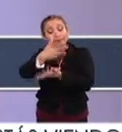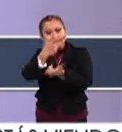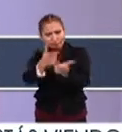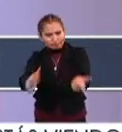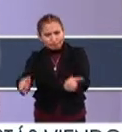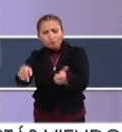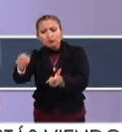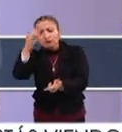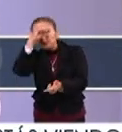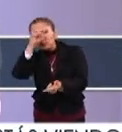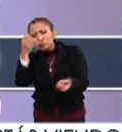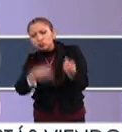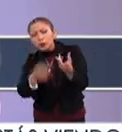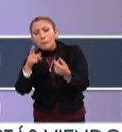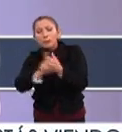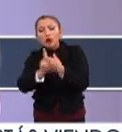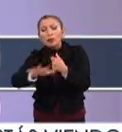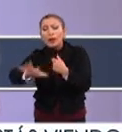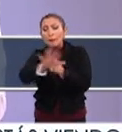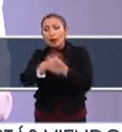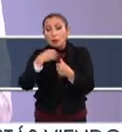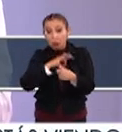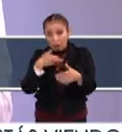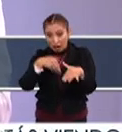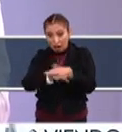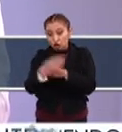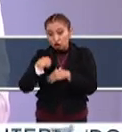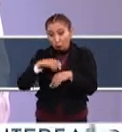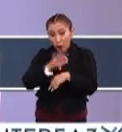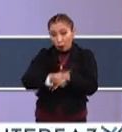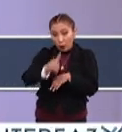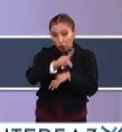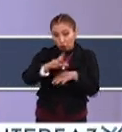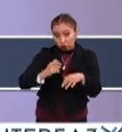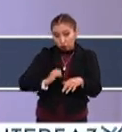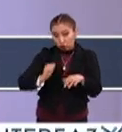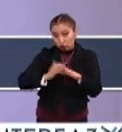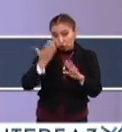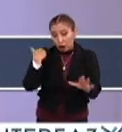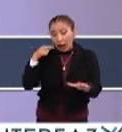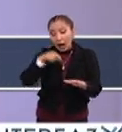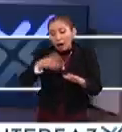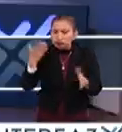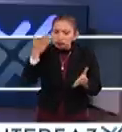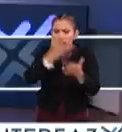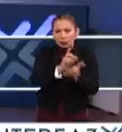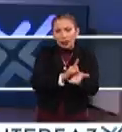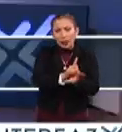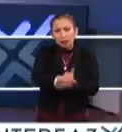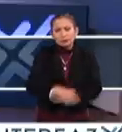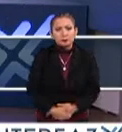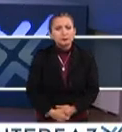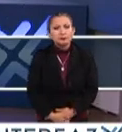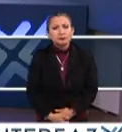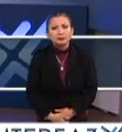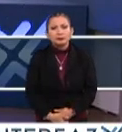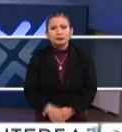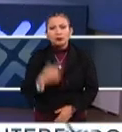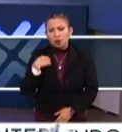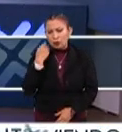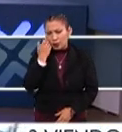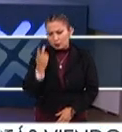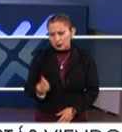libre sobre la problemática del acceso de nosotros, los pueblos originarios, a nuestros plenos derechos. Claro. Rector, yo